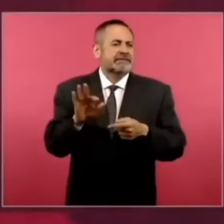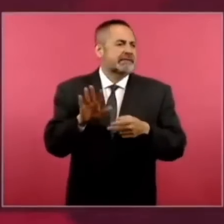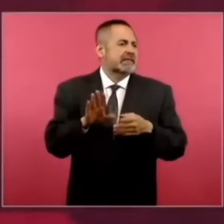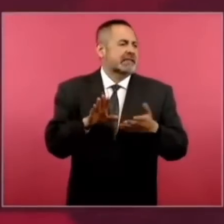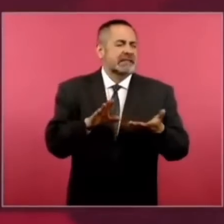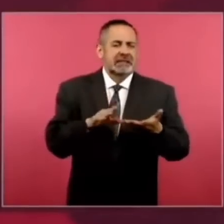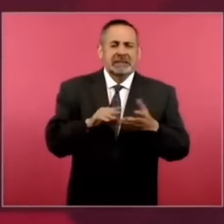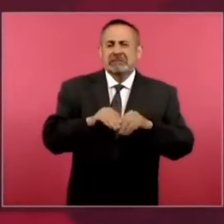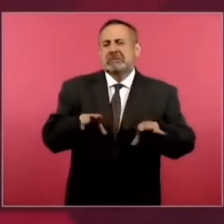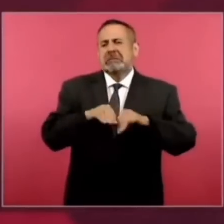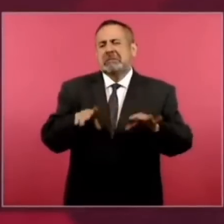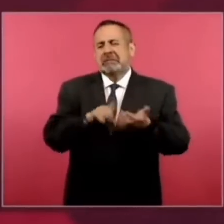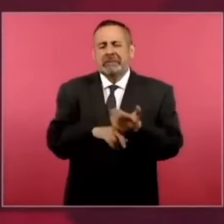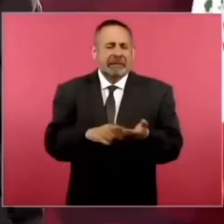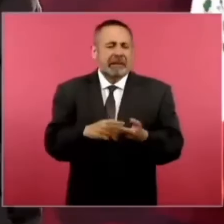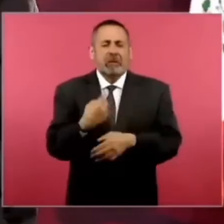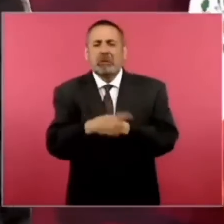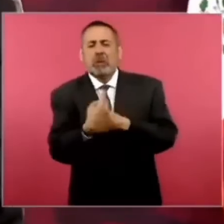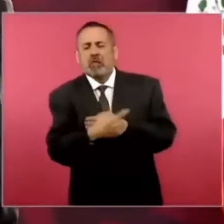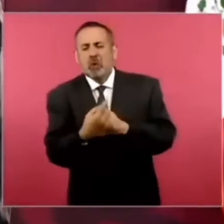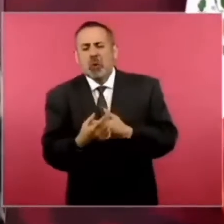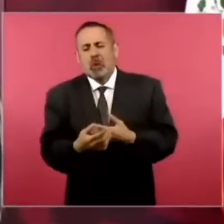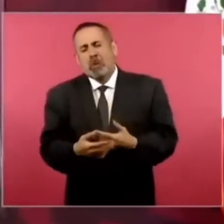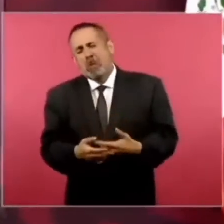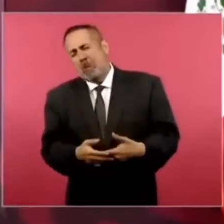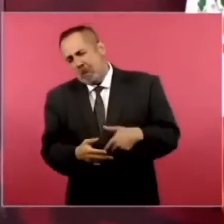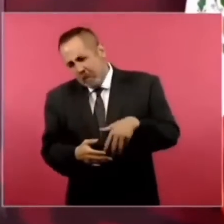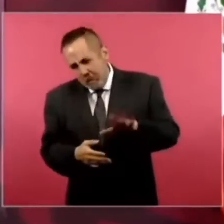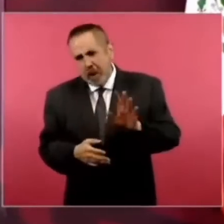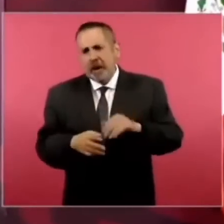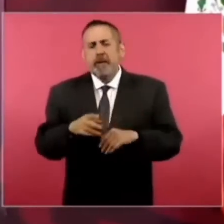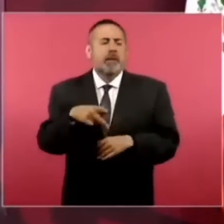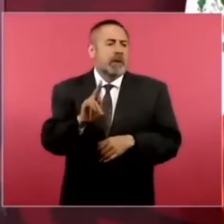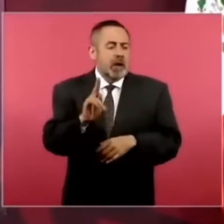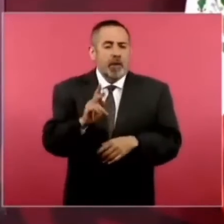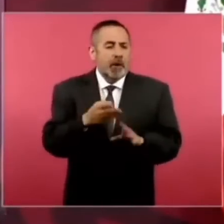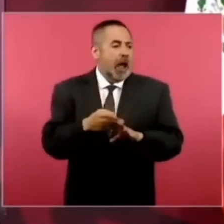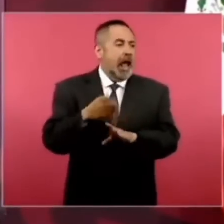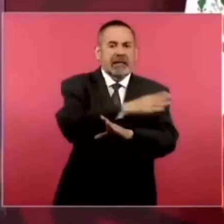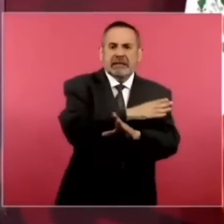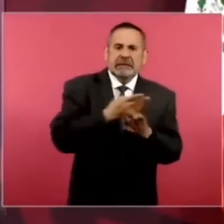en las redes sociales. De todas maneras, no es lo mismo,